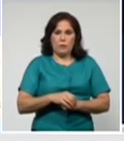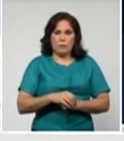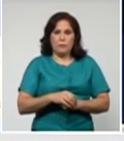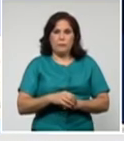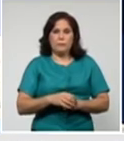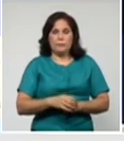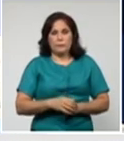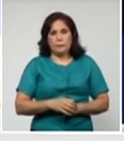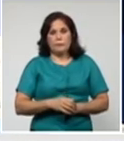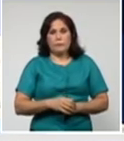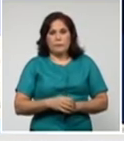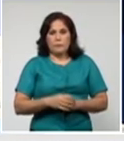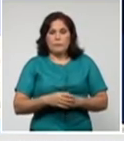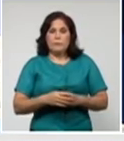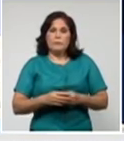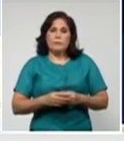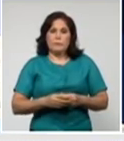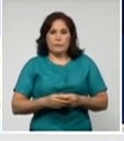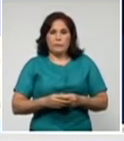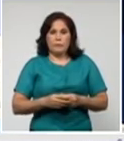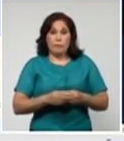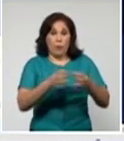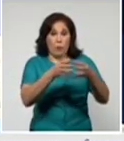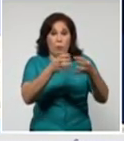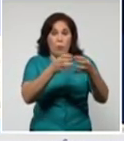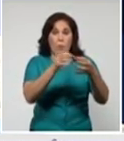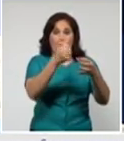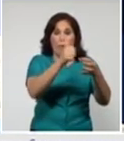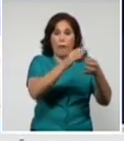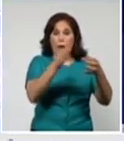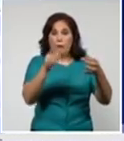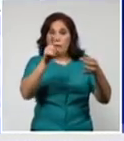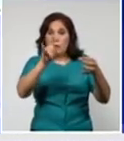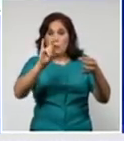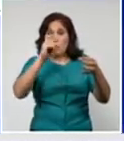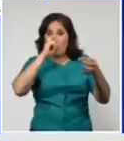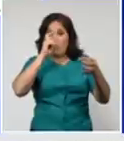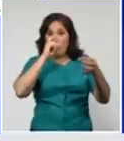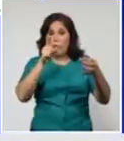diagnosticados. En el grupo de 10 a 19, el